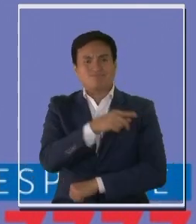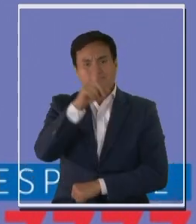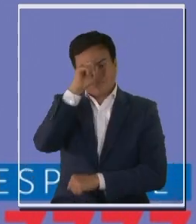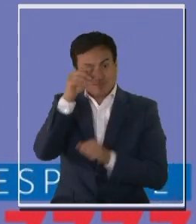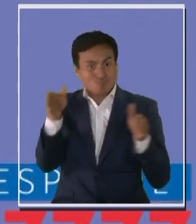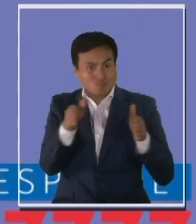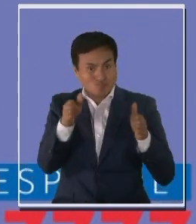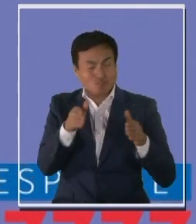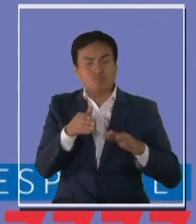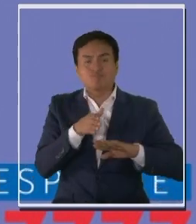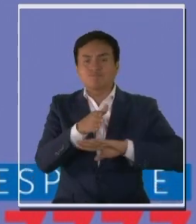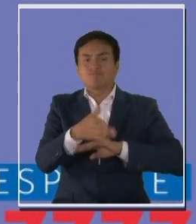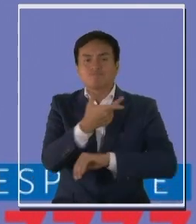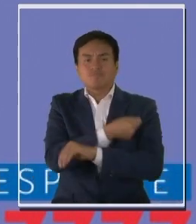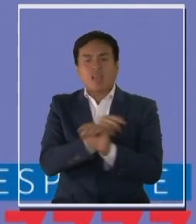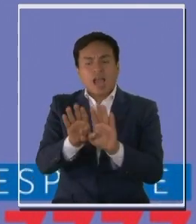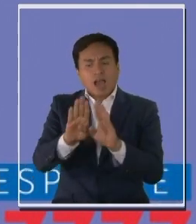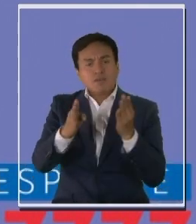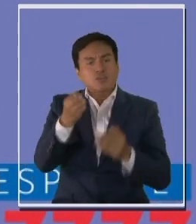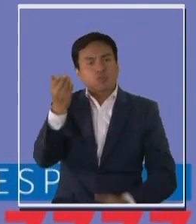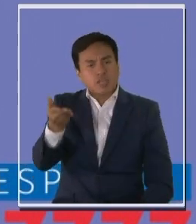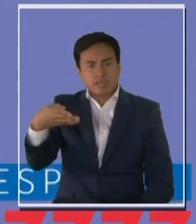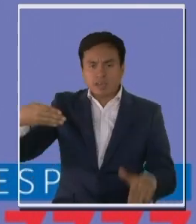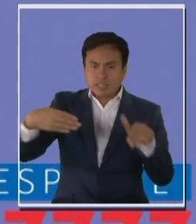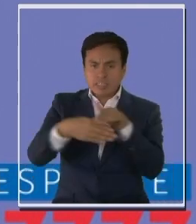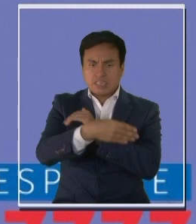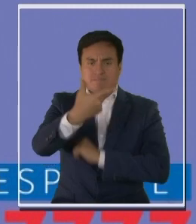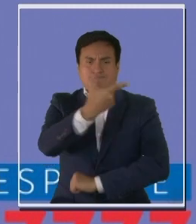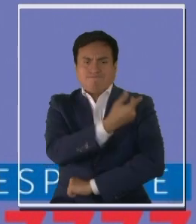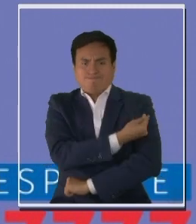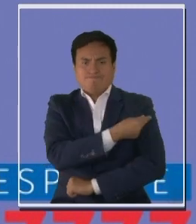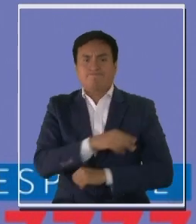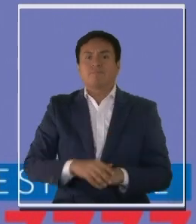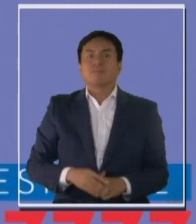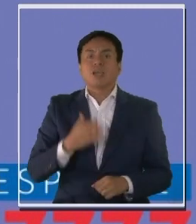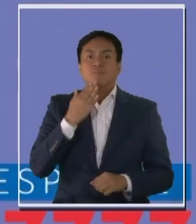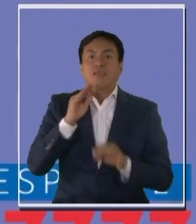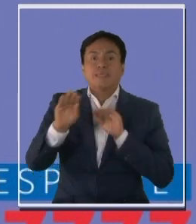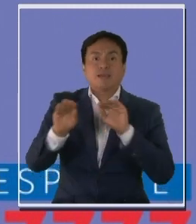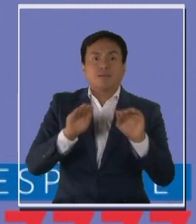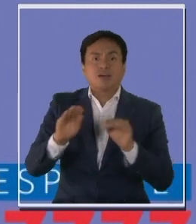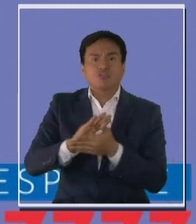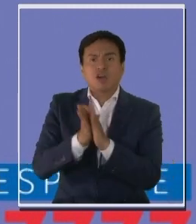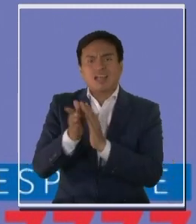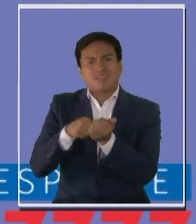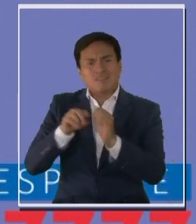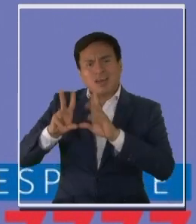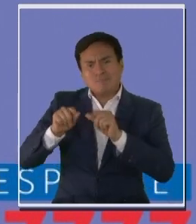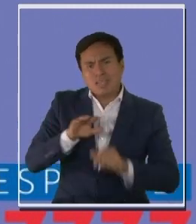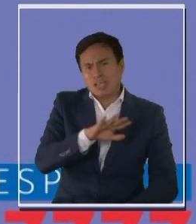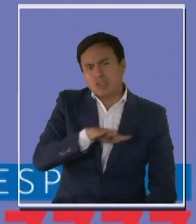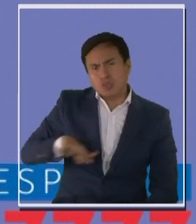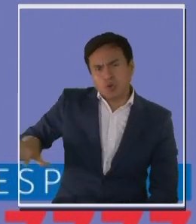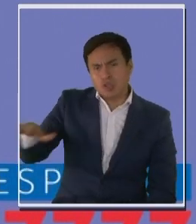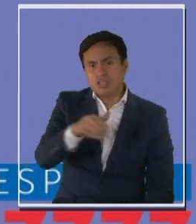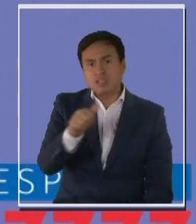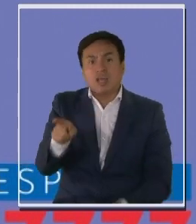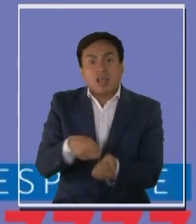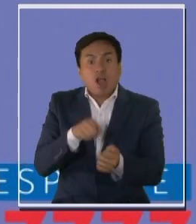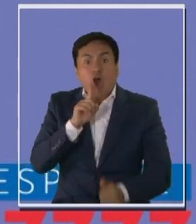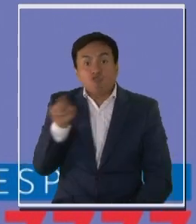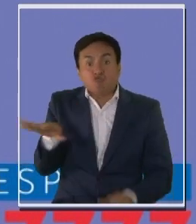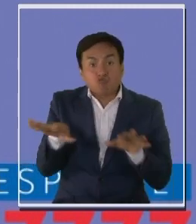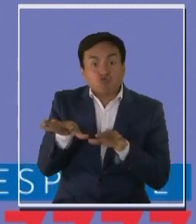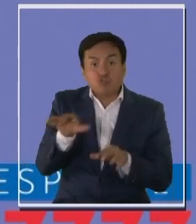de atención primaria abiertos para que usted pueda acceder a eso también hacemos el llamado a familias a quienes tengan a sus familiares